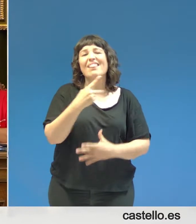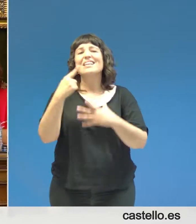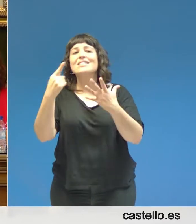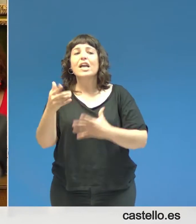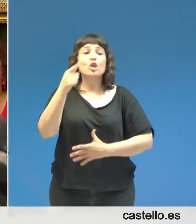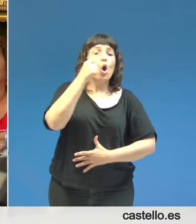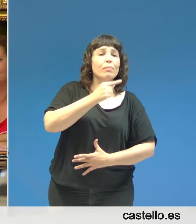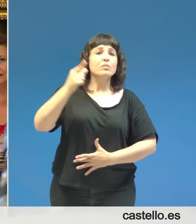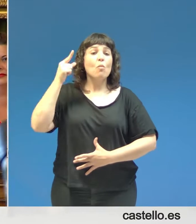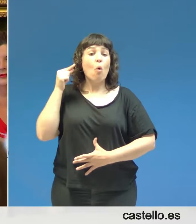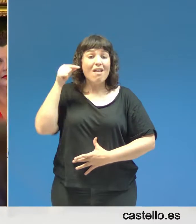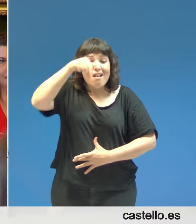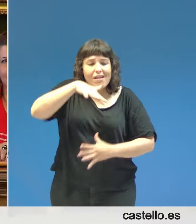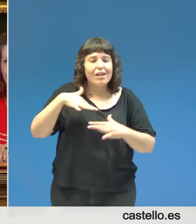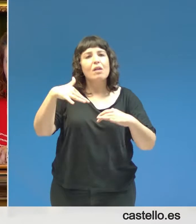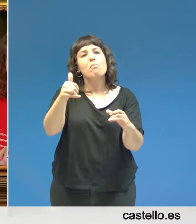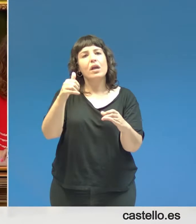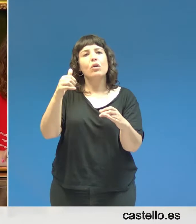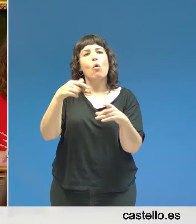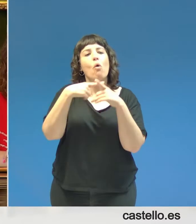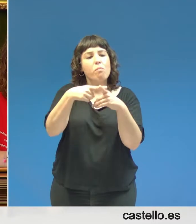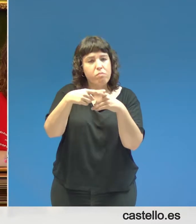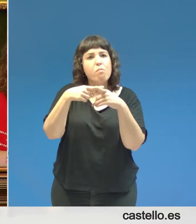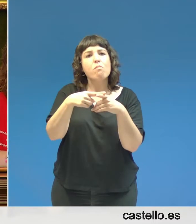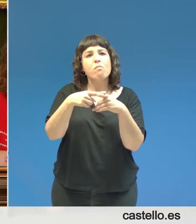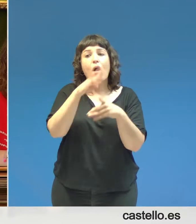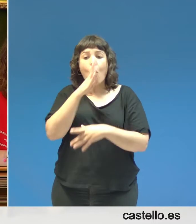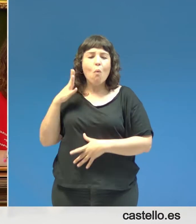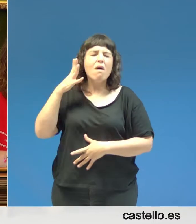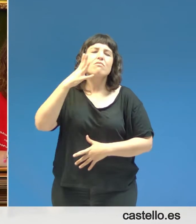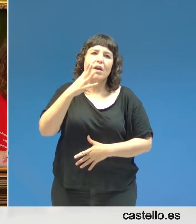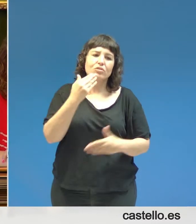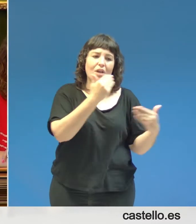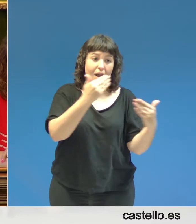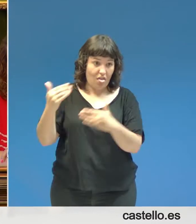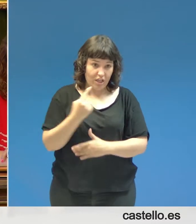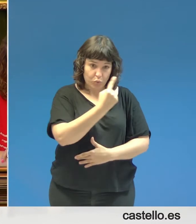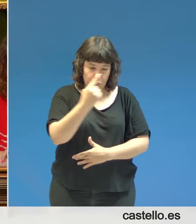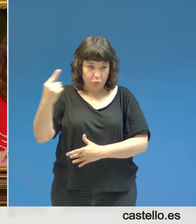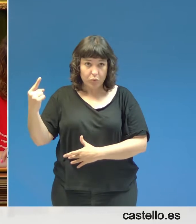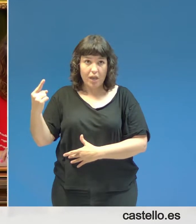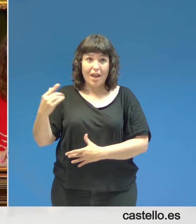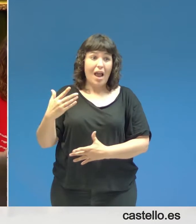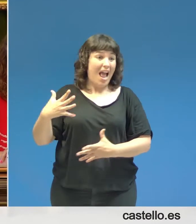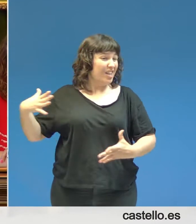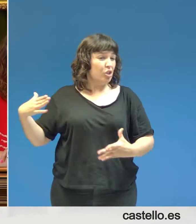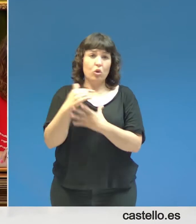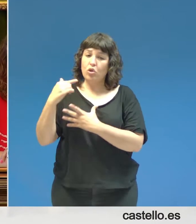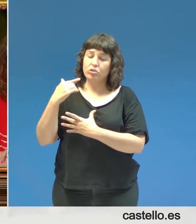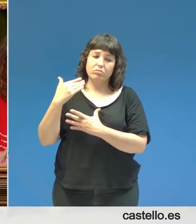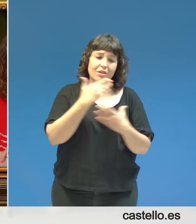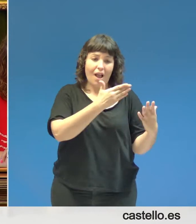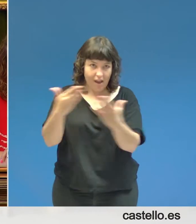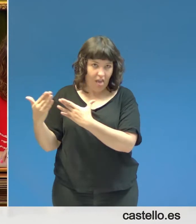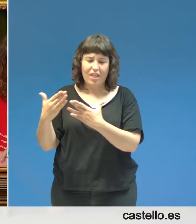que han configurado este pleno de este ayuntamiento durante estos 4 años. A todos vosotros, gracias. Muchísimas